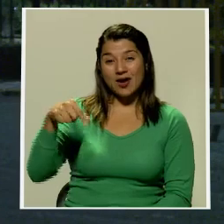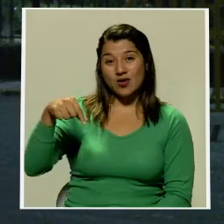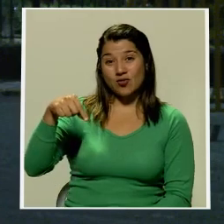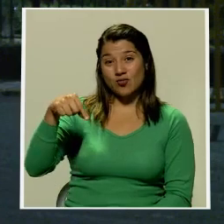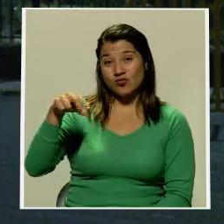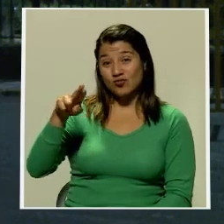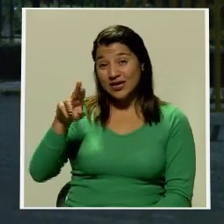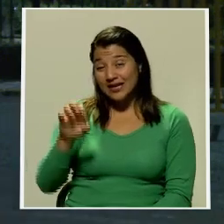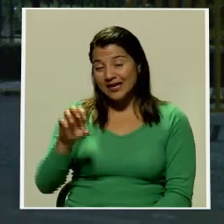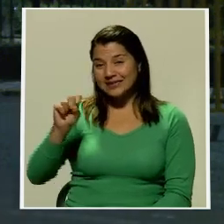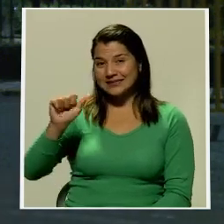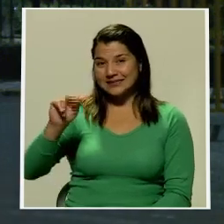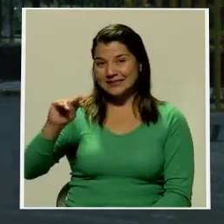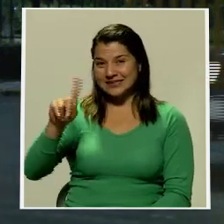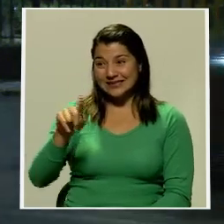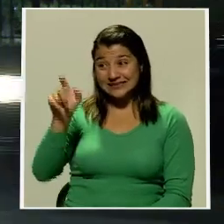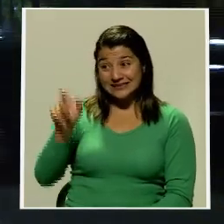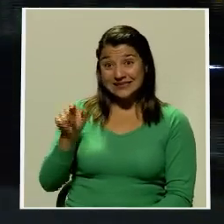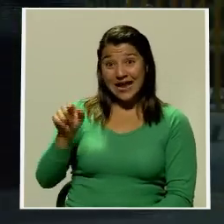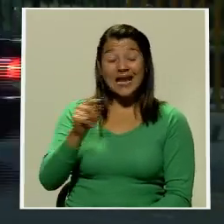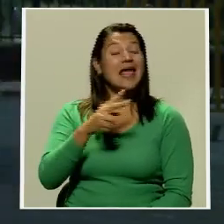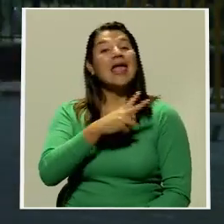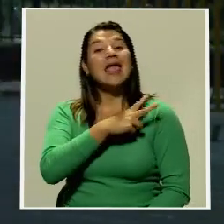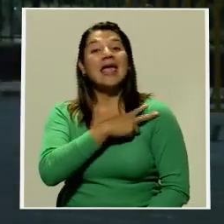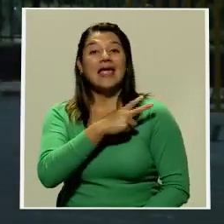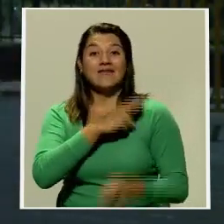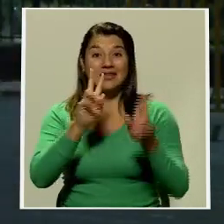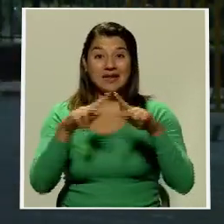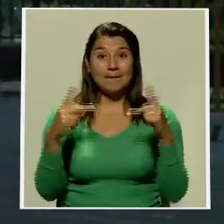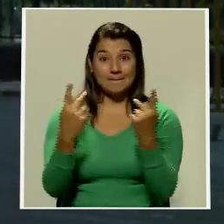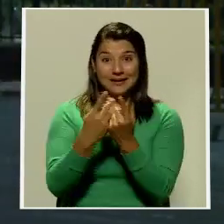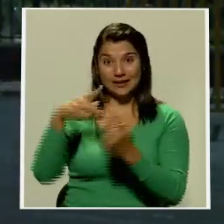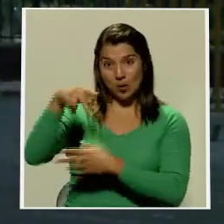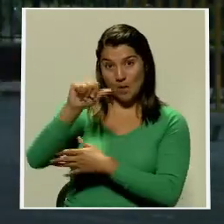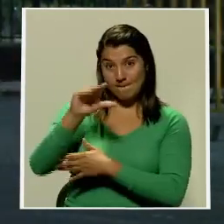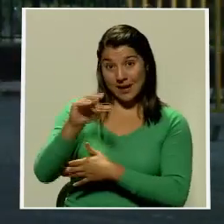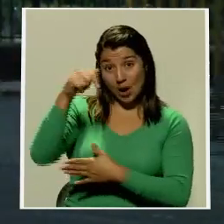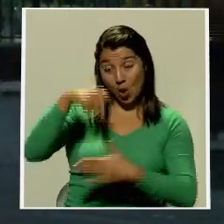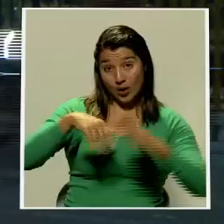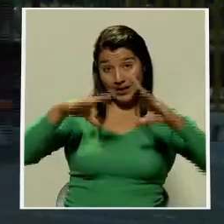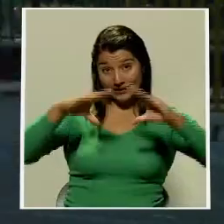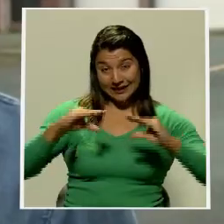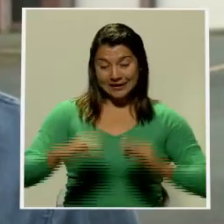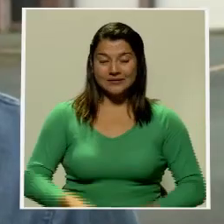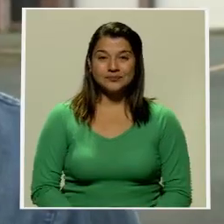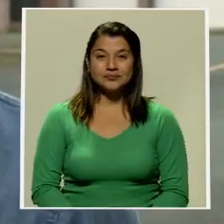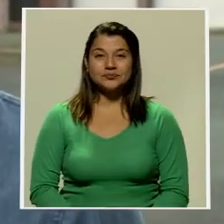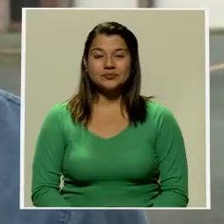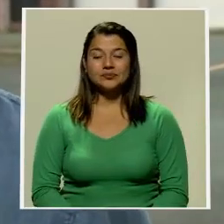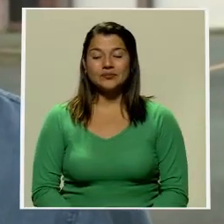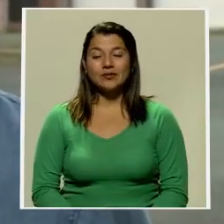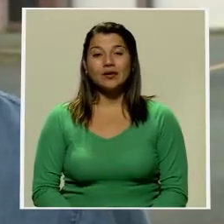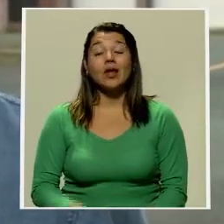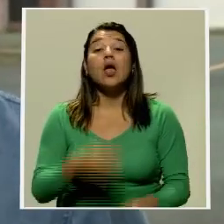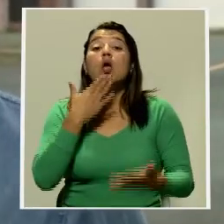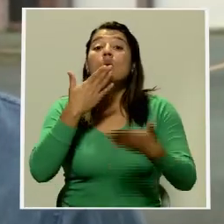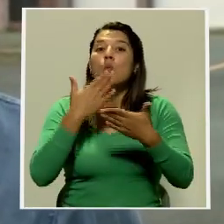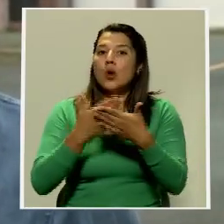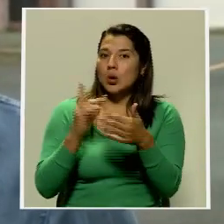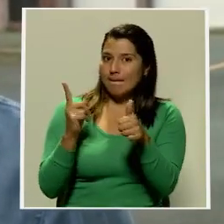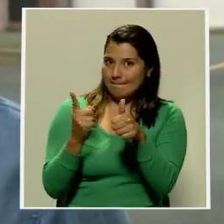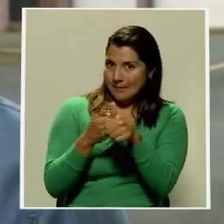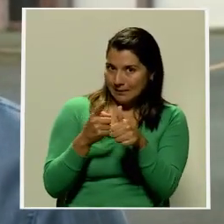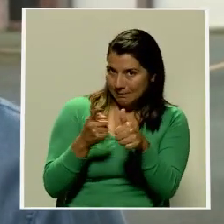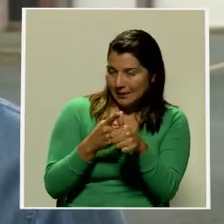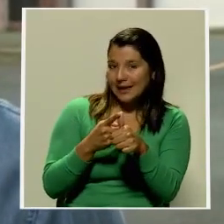Partido de Acción Ciudadana, previo a lo que era la reunión que se dio en horas de la tarde. La intención, primero es la primera